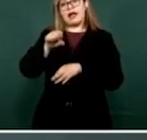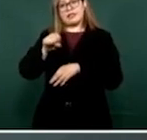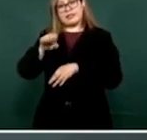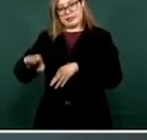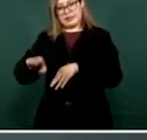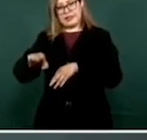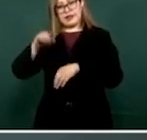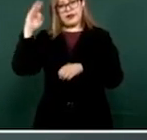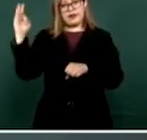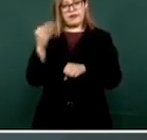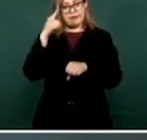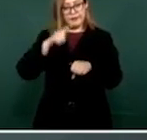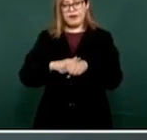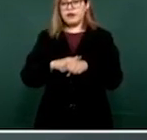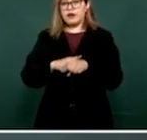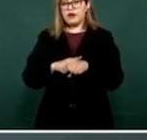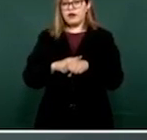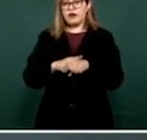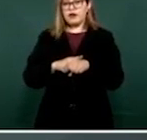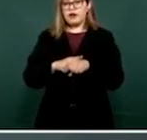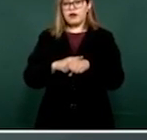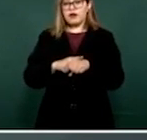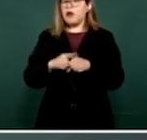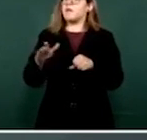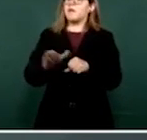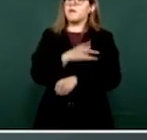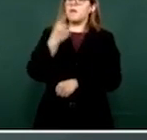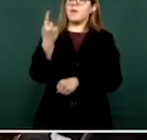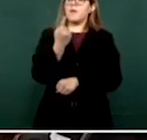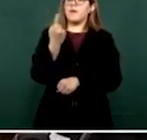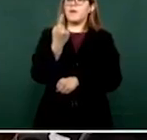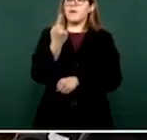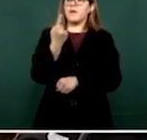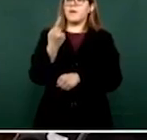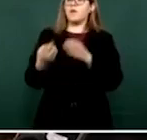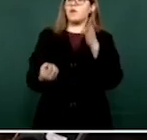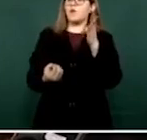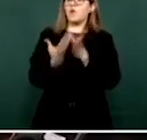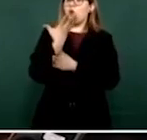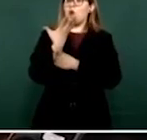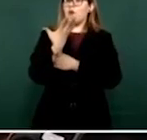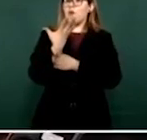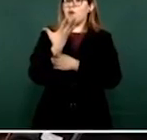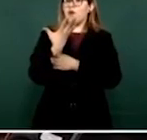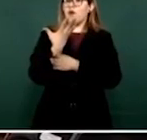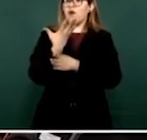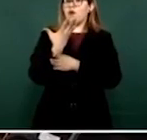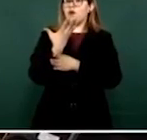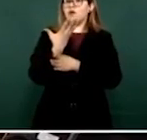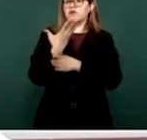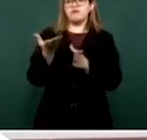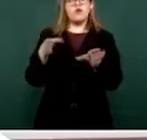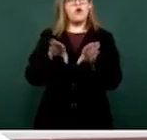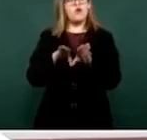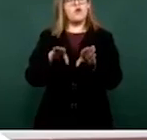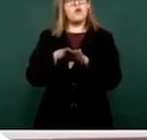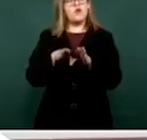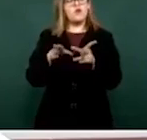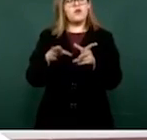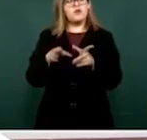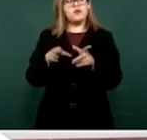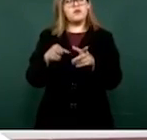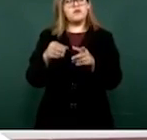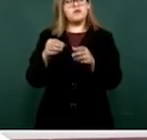de la Federación respecto a la adquisición de un producto de inteligencia, pero en este